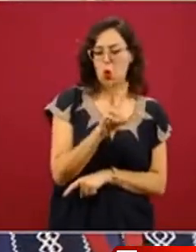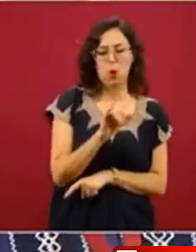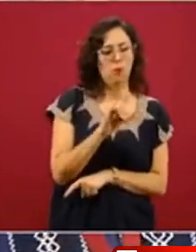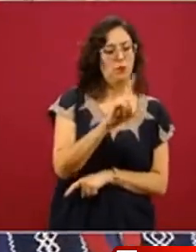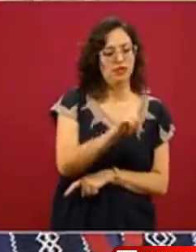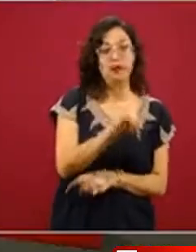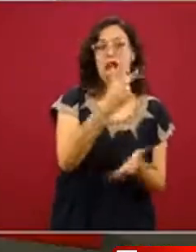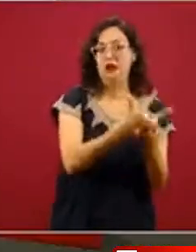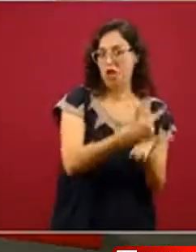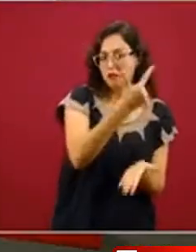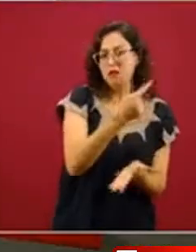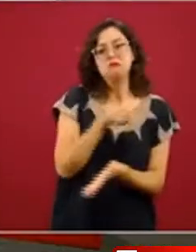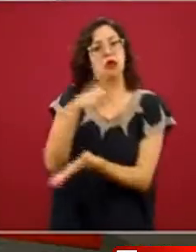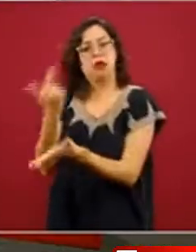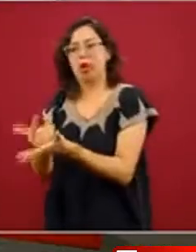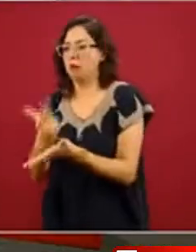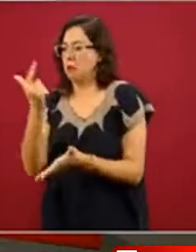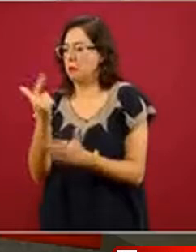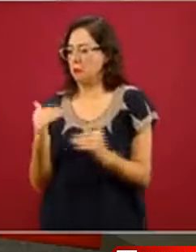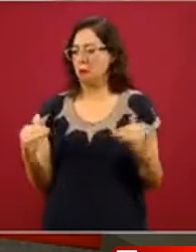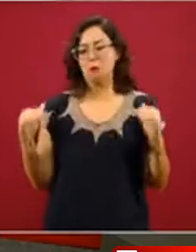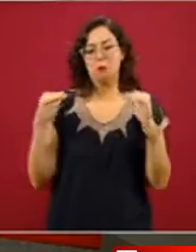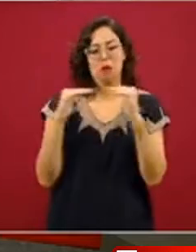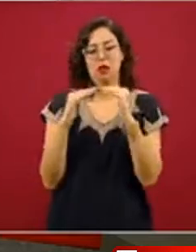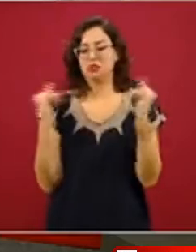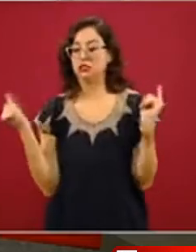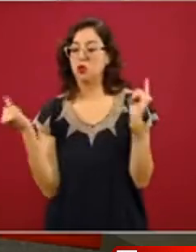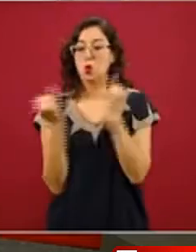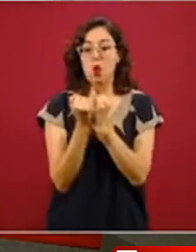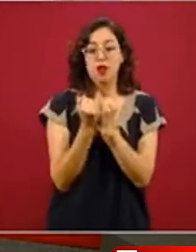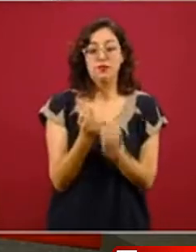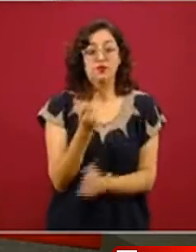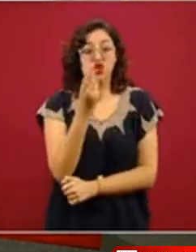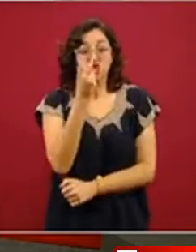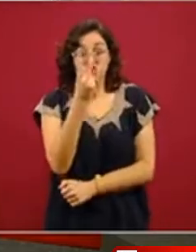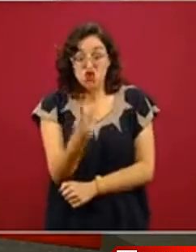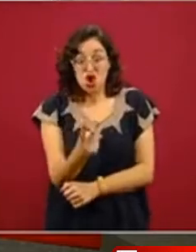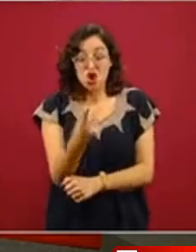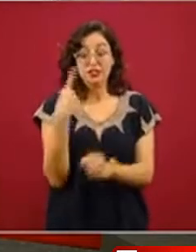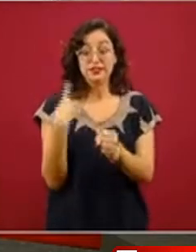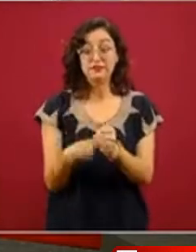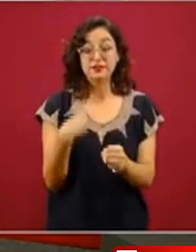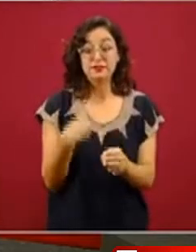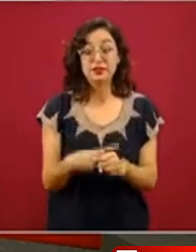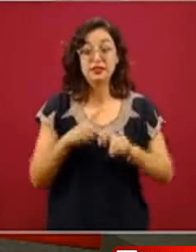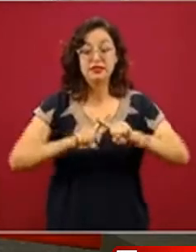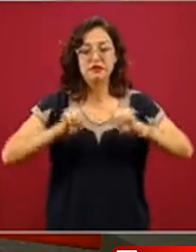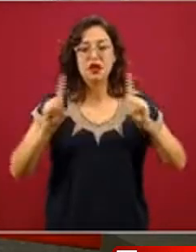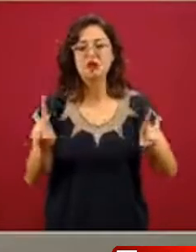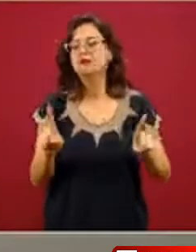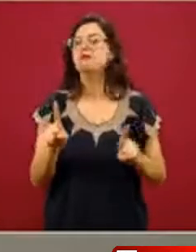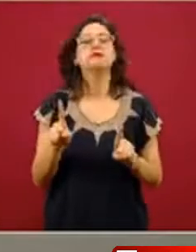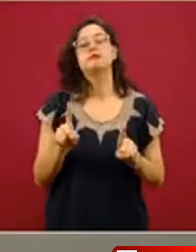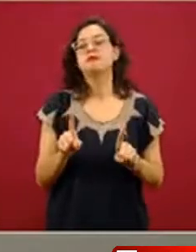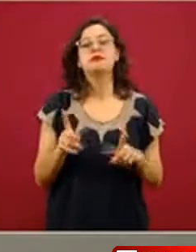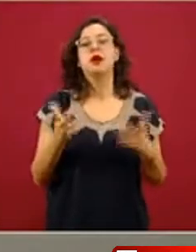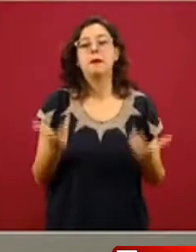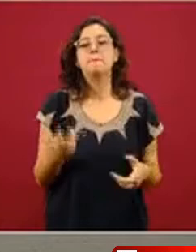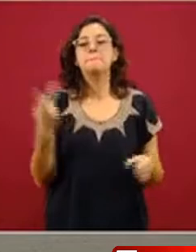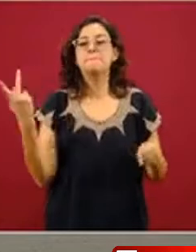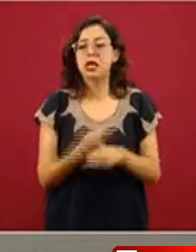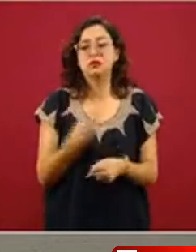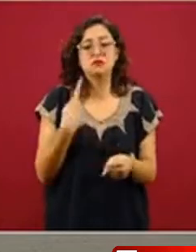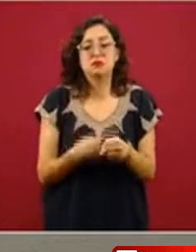COVID. Y no es que haya dos enfermedades, es un espectro en donde hay personas que tienen enfermedad muy